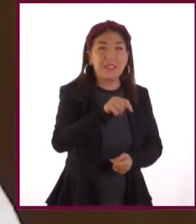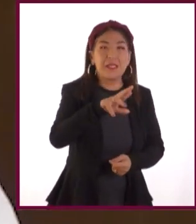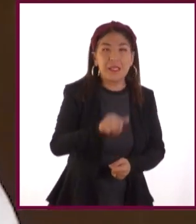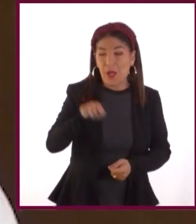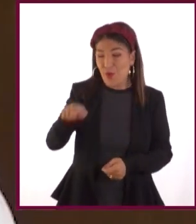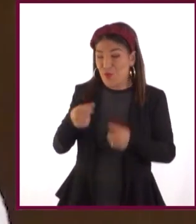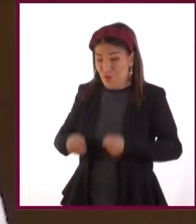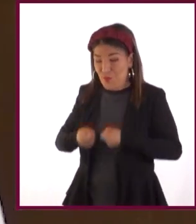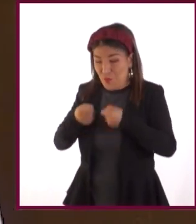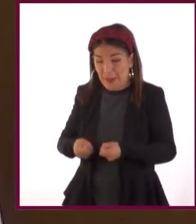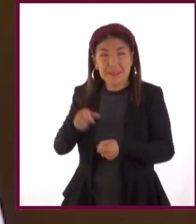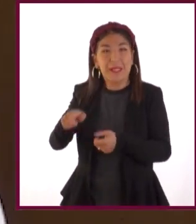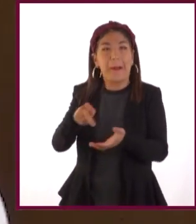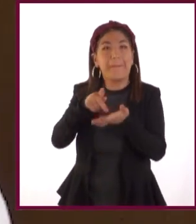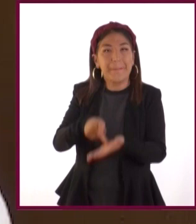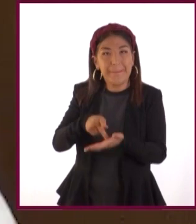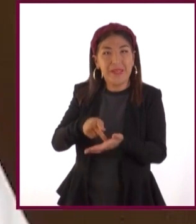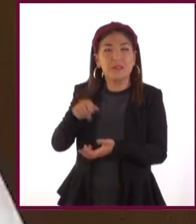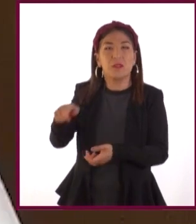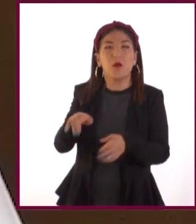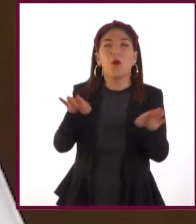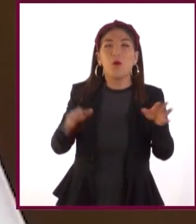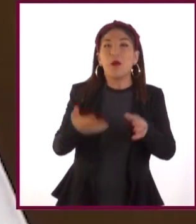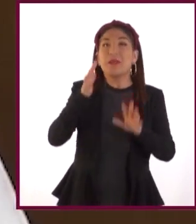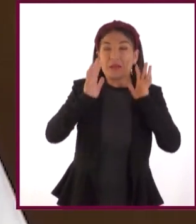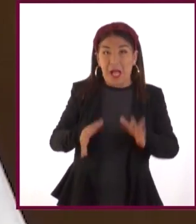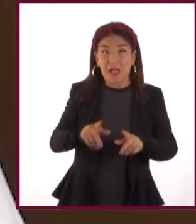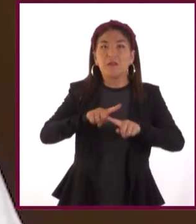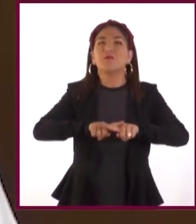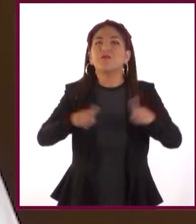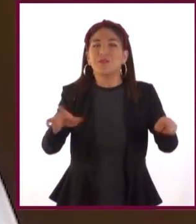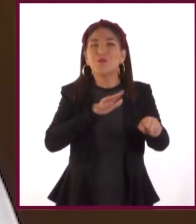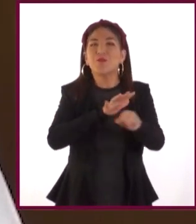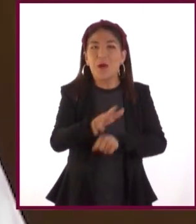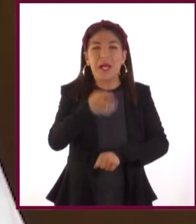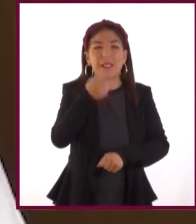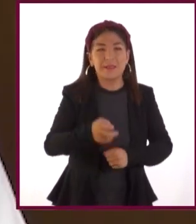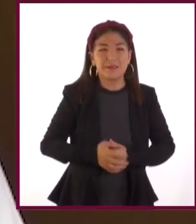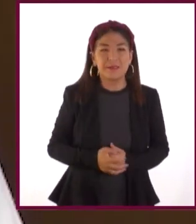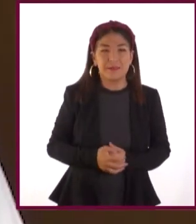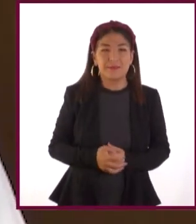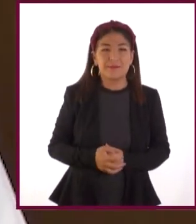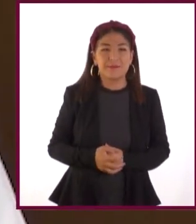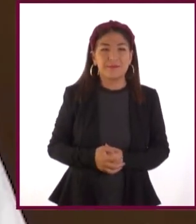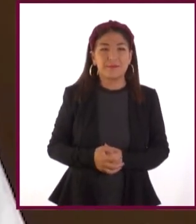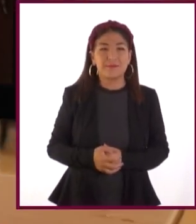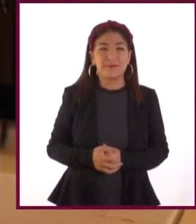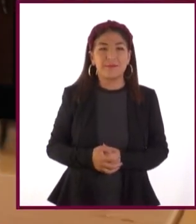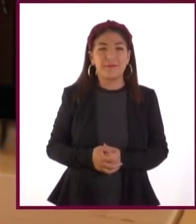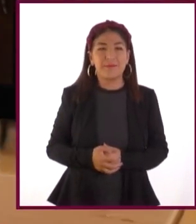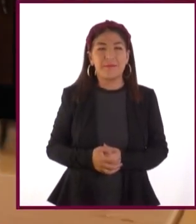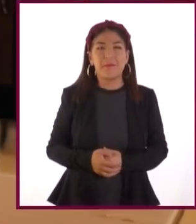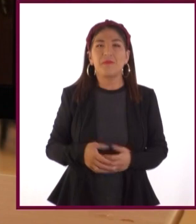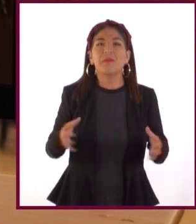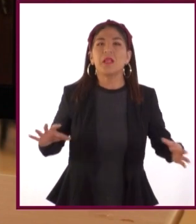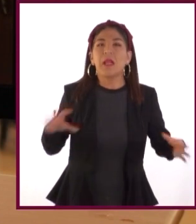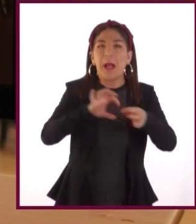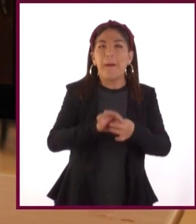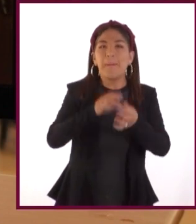conceptos? Es importante el concepto de masa y peso. Hay muchas diferencias, ¿no? Como habíamos comentado,